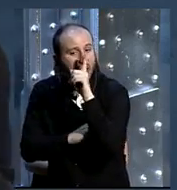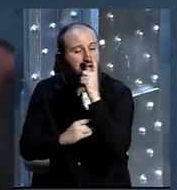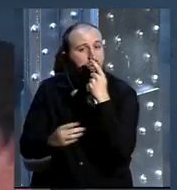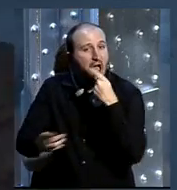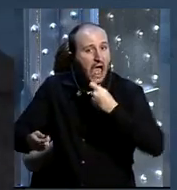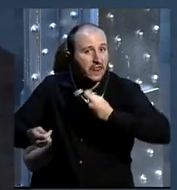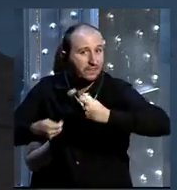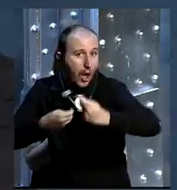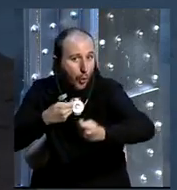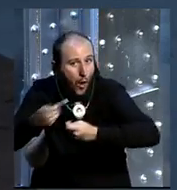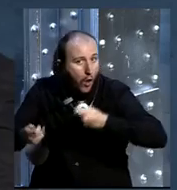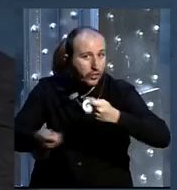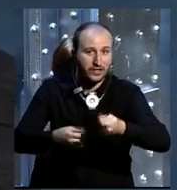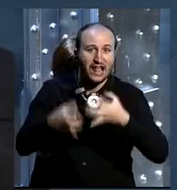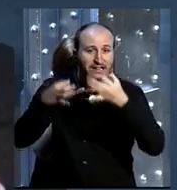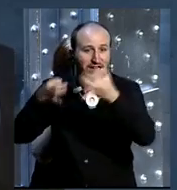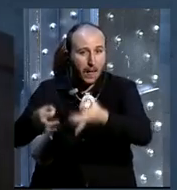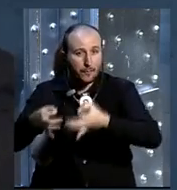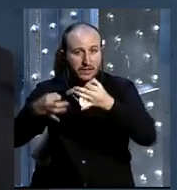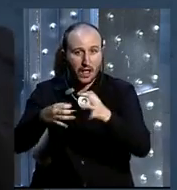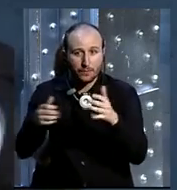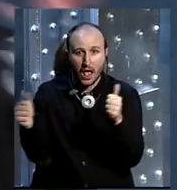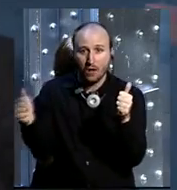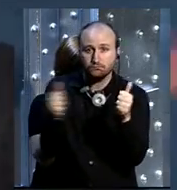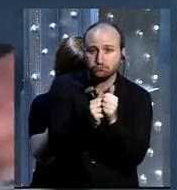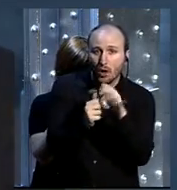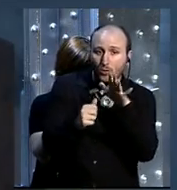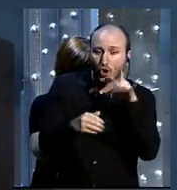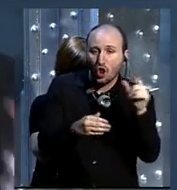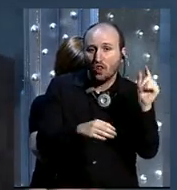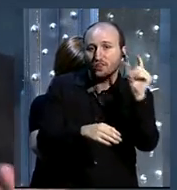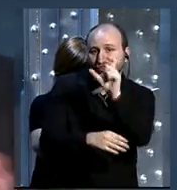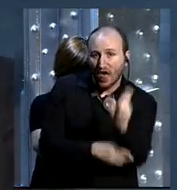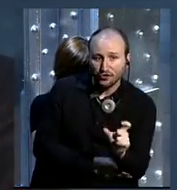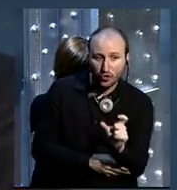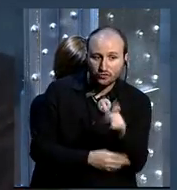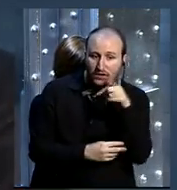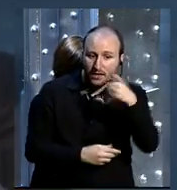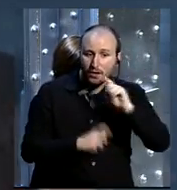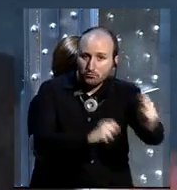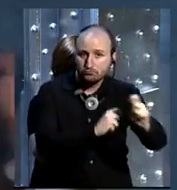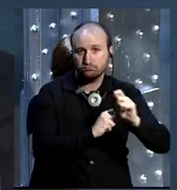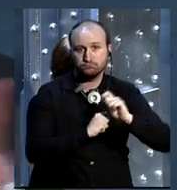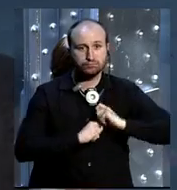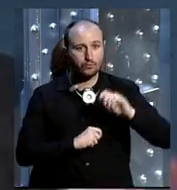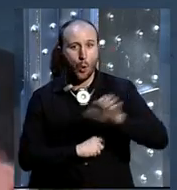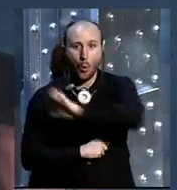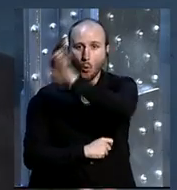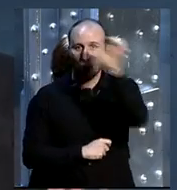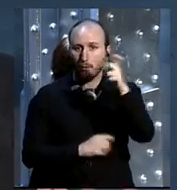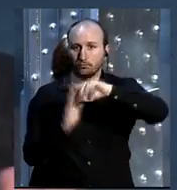negocios que se mueven guiados por esa utilización de los datos y que les puede permitir trabajar por toda Europa sin tener